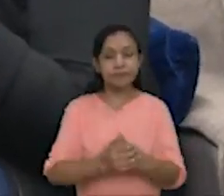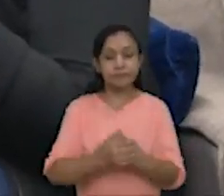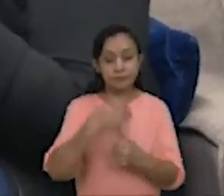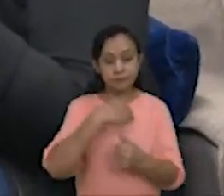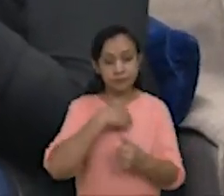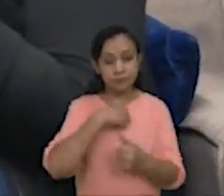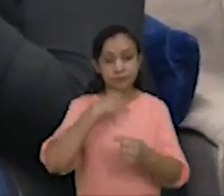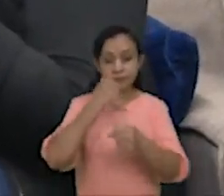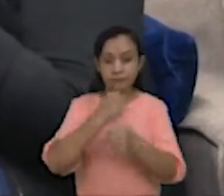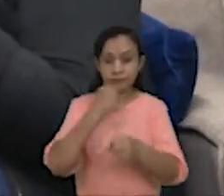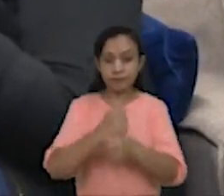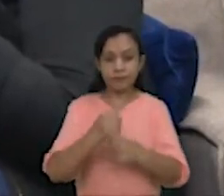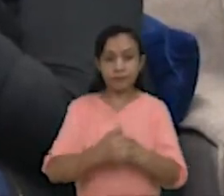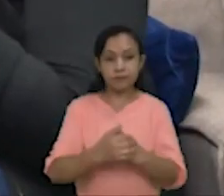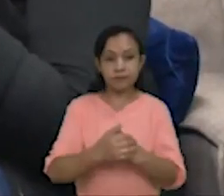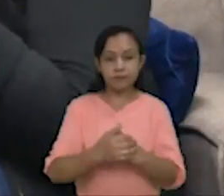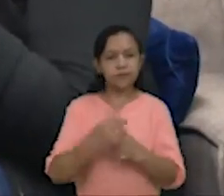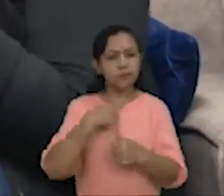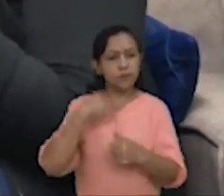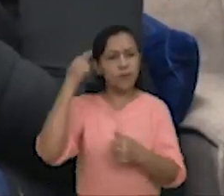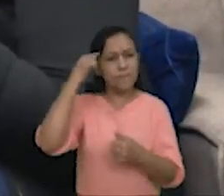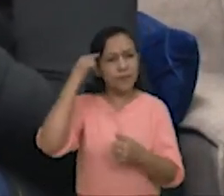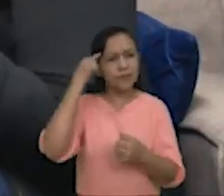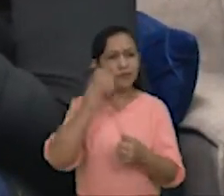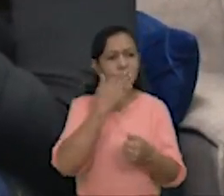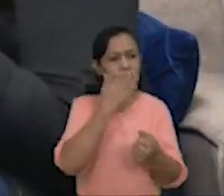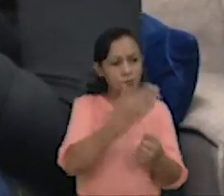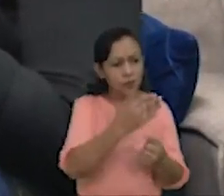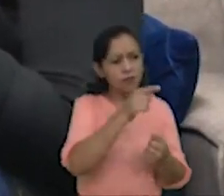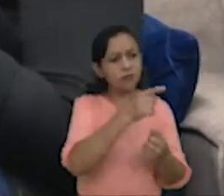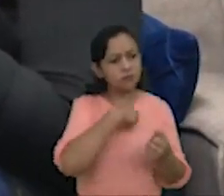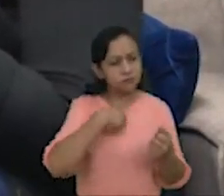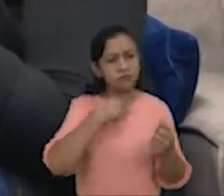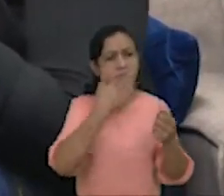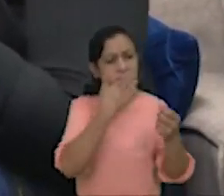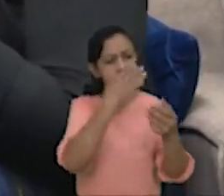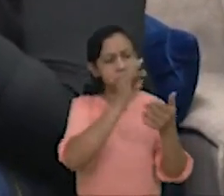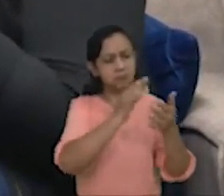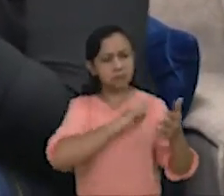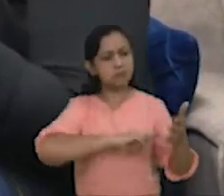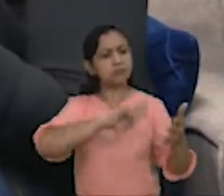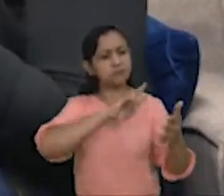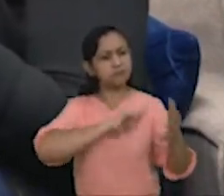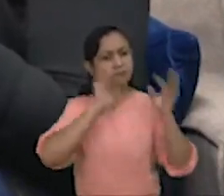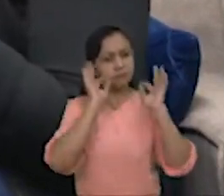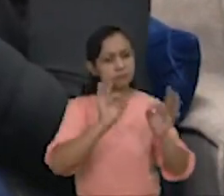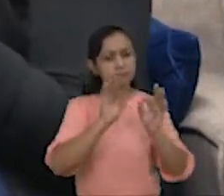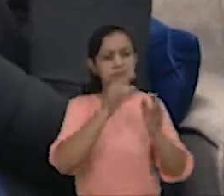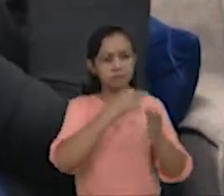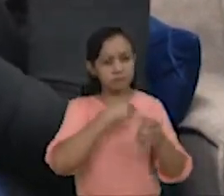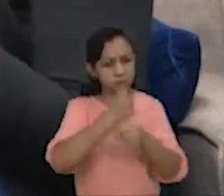hagas lo que crees que es correcto, porque tenés una formación ética, una formación moral, una